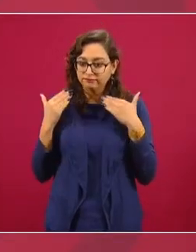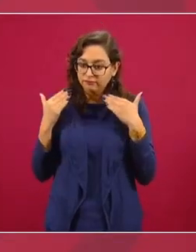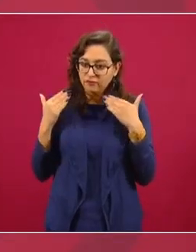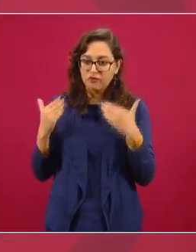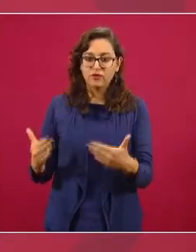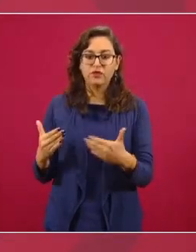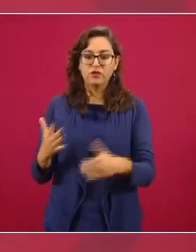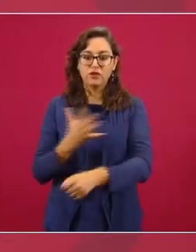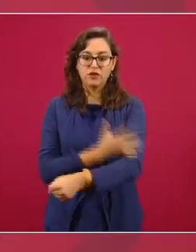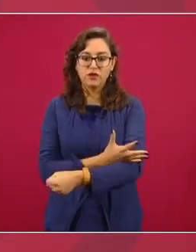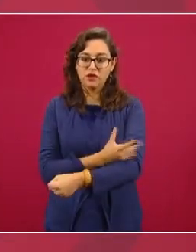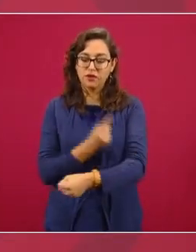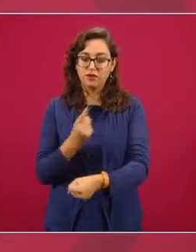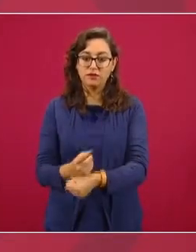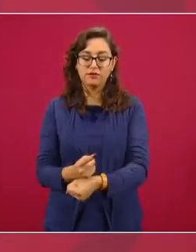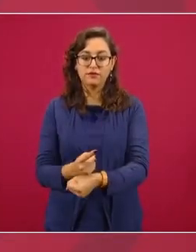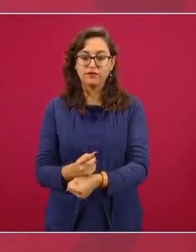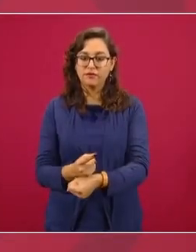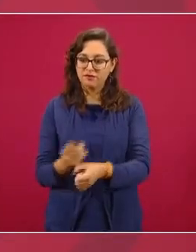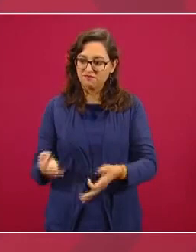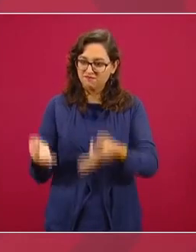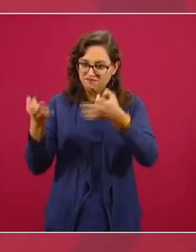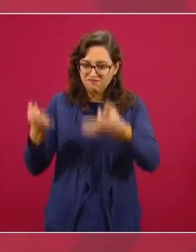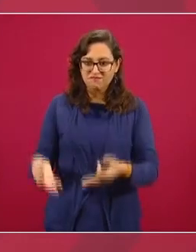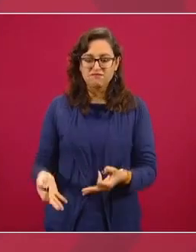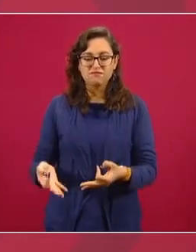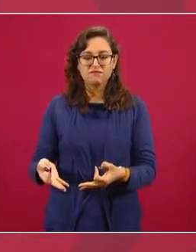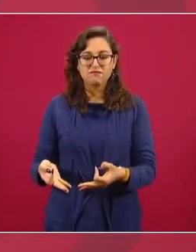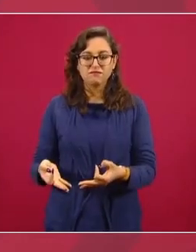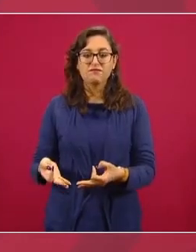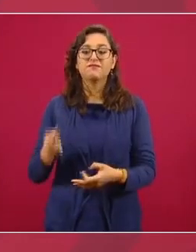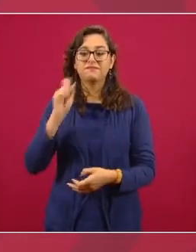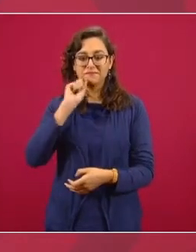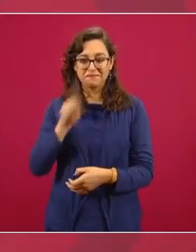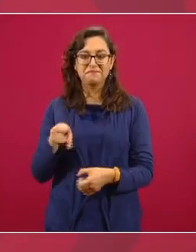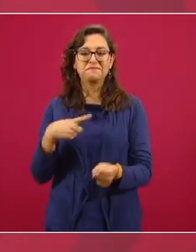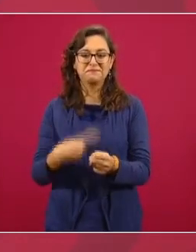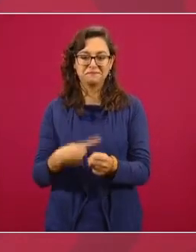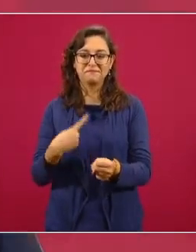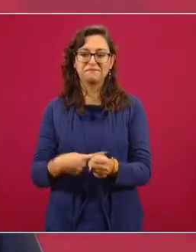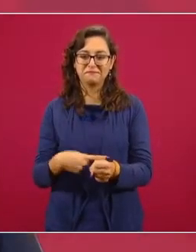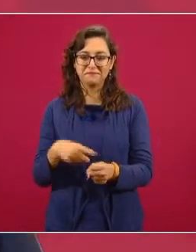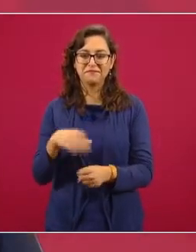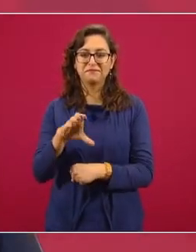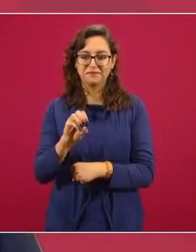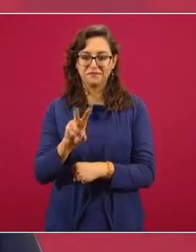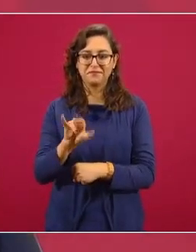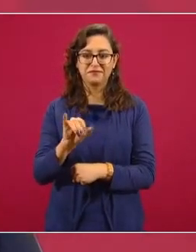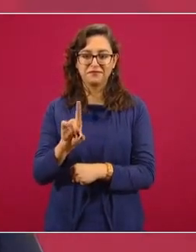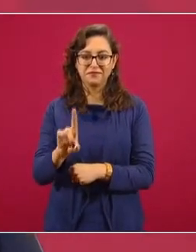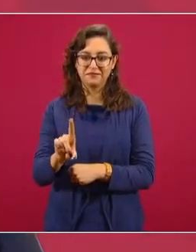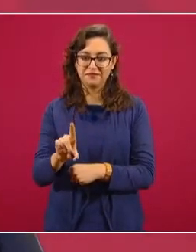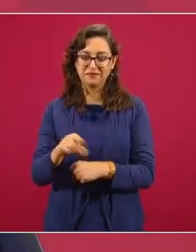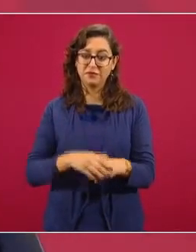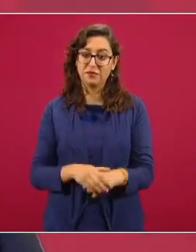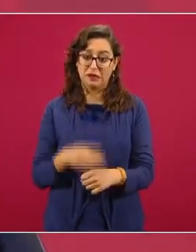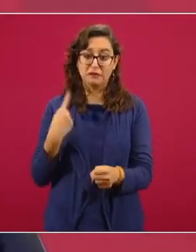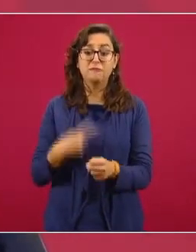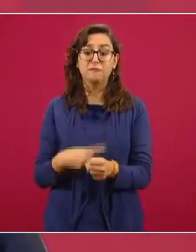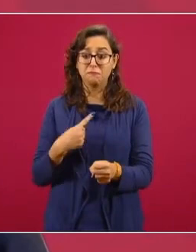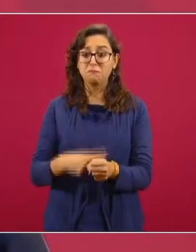mujer honesta, íntegra, también le dio COVID y se puso mal